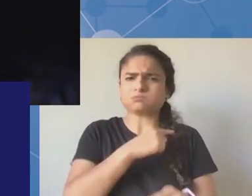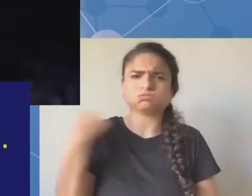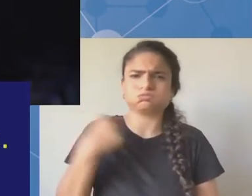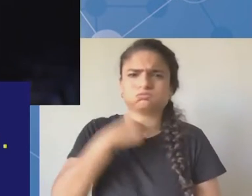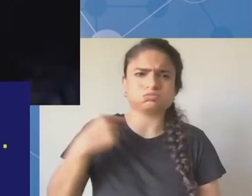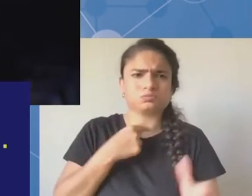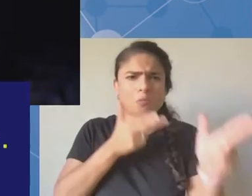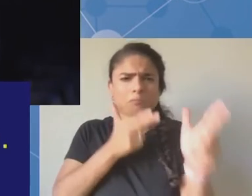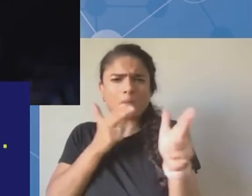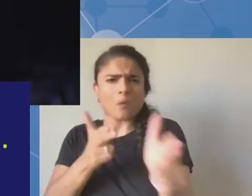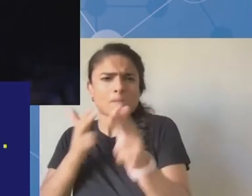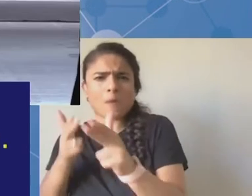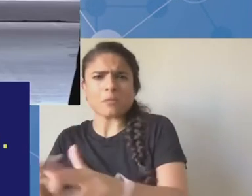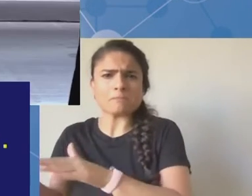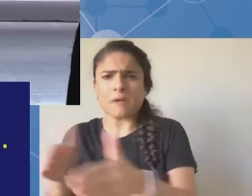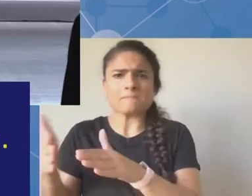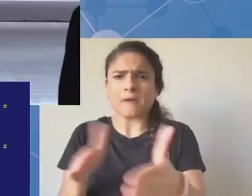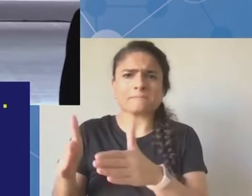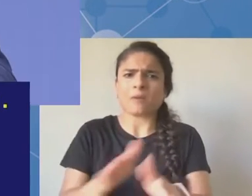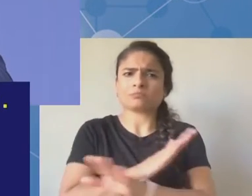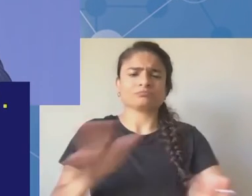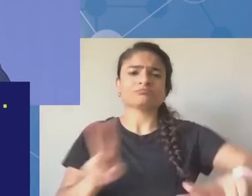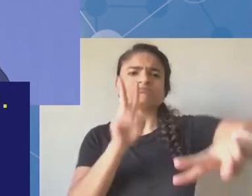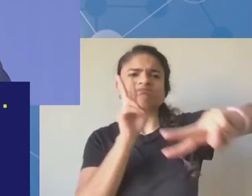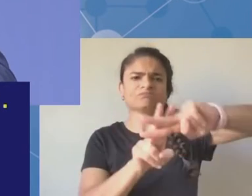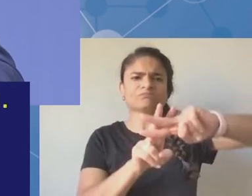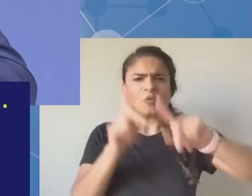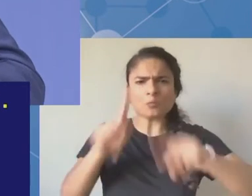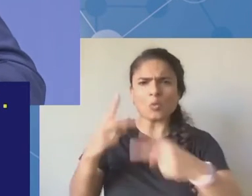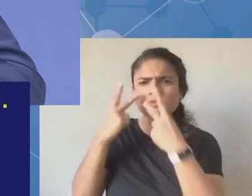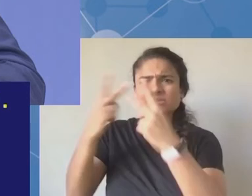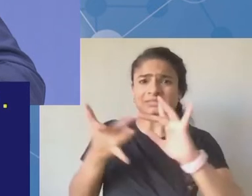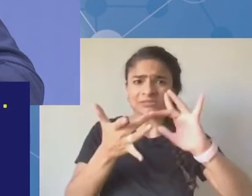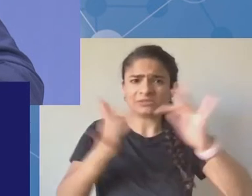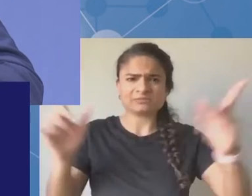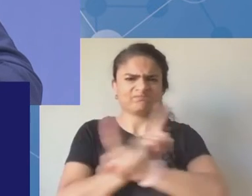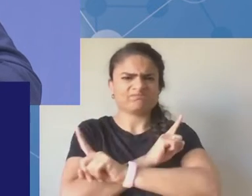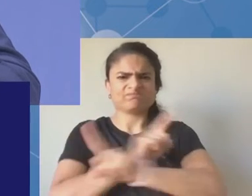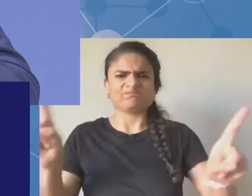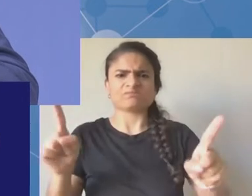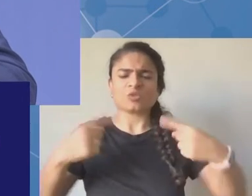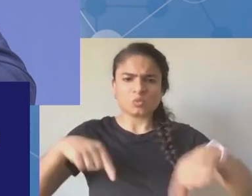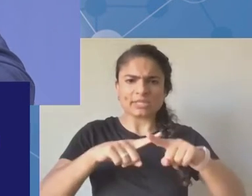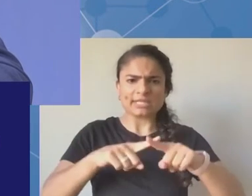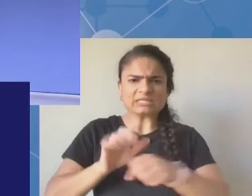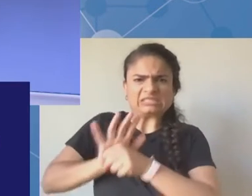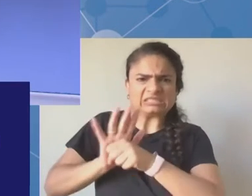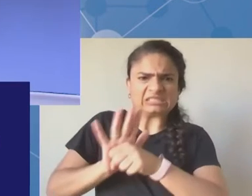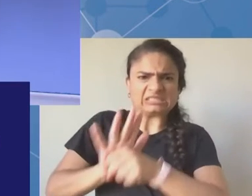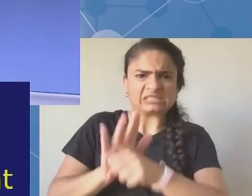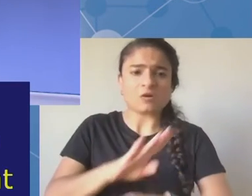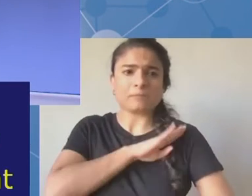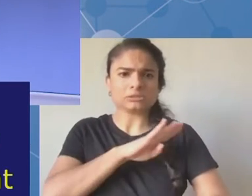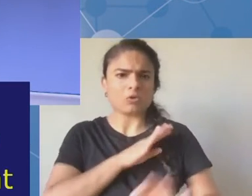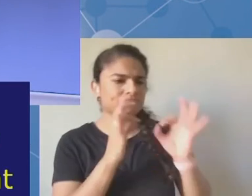esos eventos, porque esos eventos suceden en Sudán, en Togo y en otros países. Gracias. Gracias por